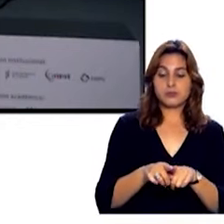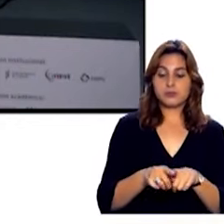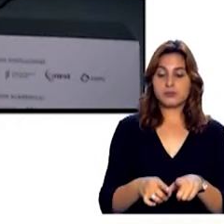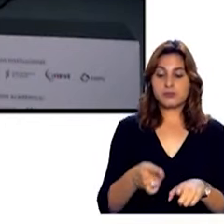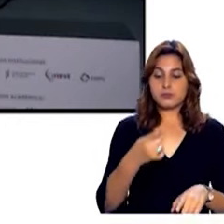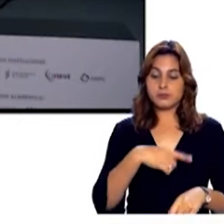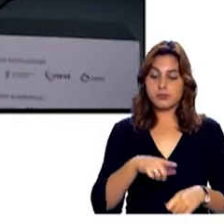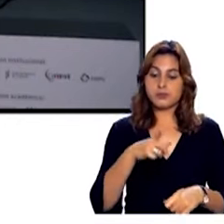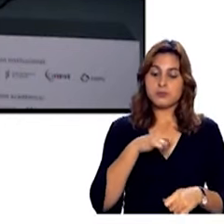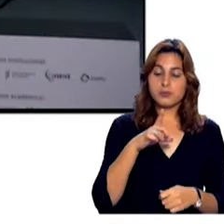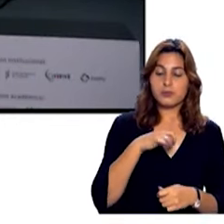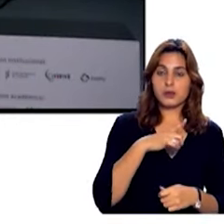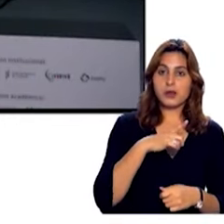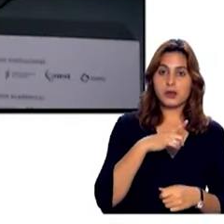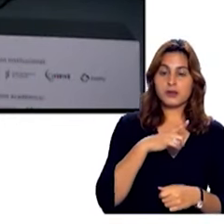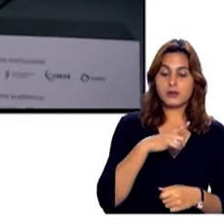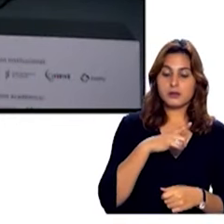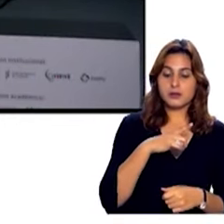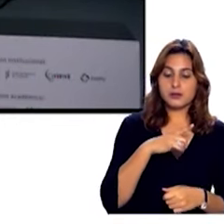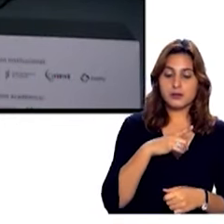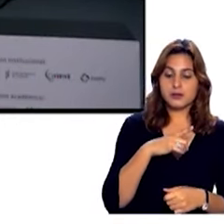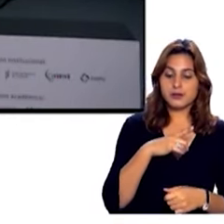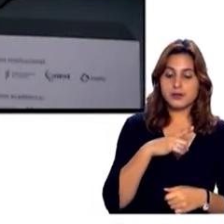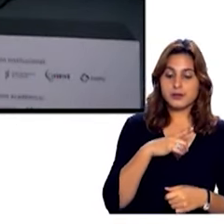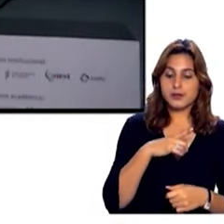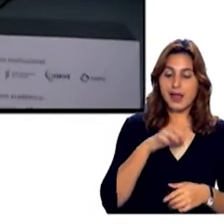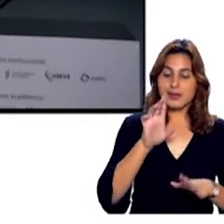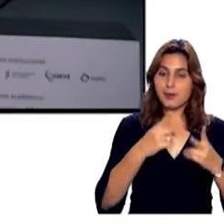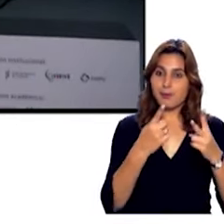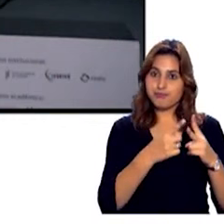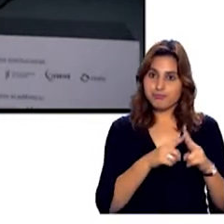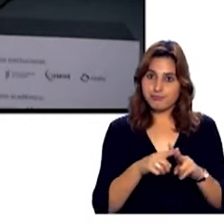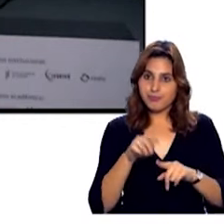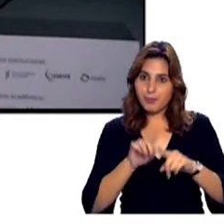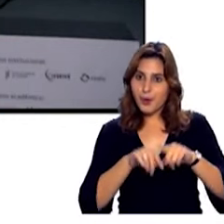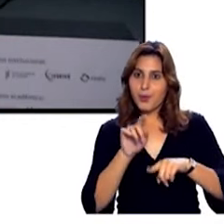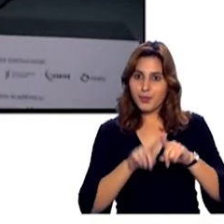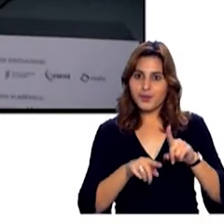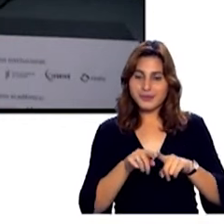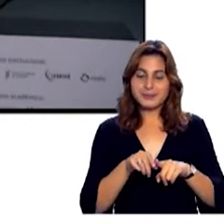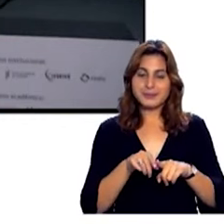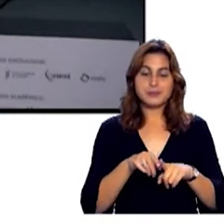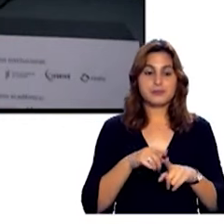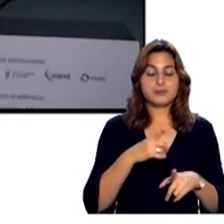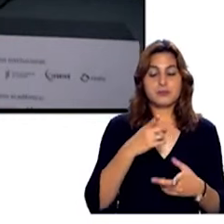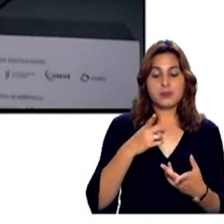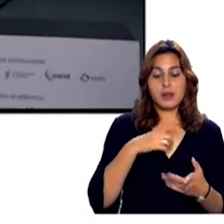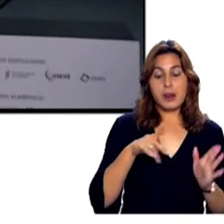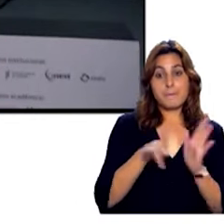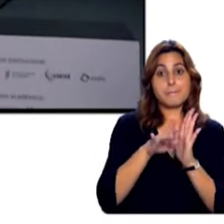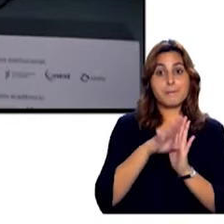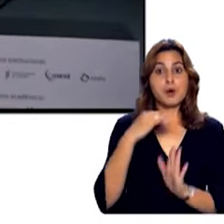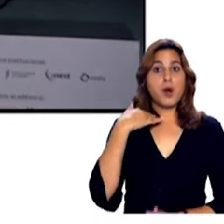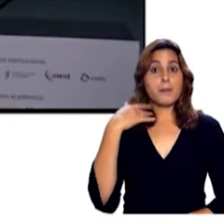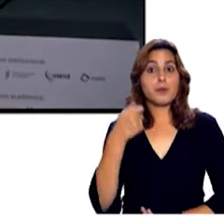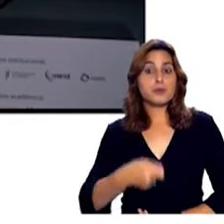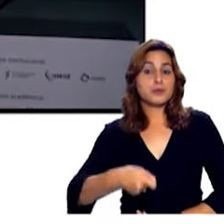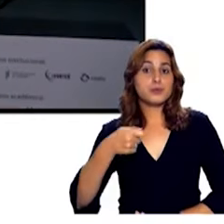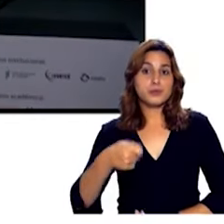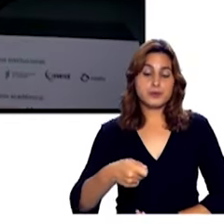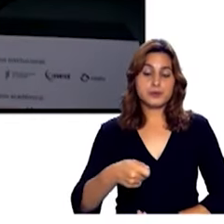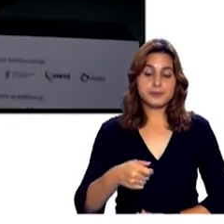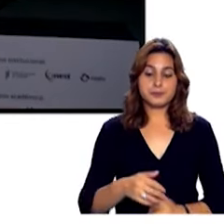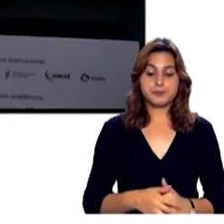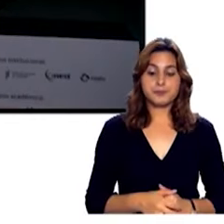juicio es una herramienta de actuación Del juez el juez íntegro el juez independiente es el juez llamado a